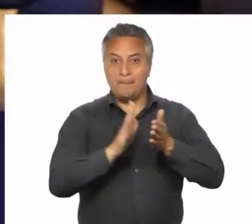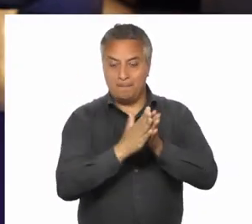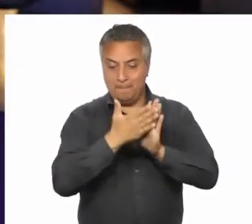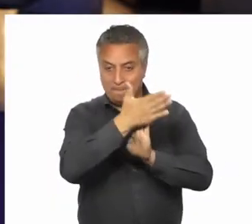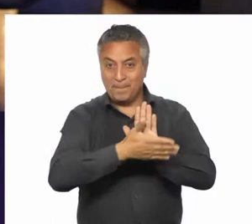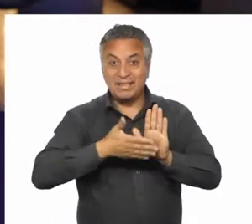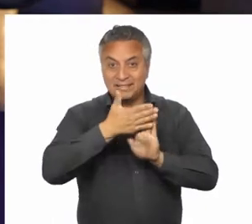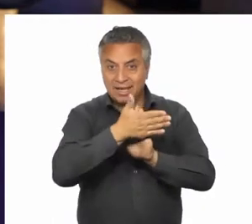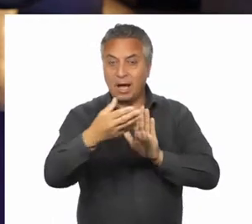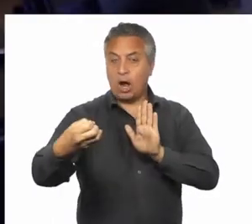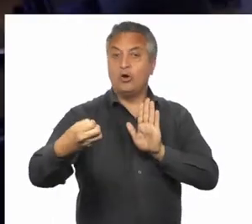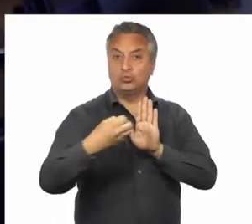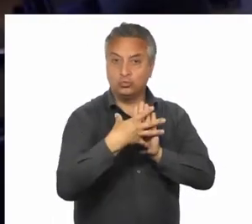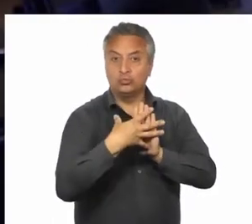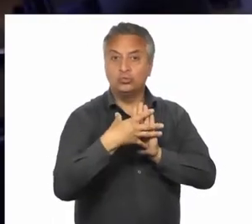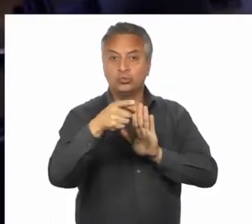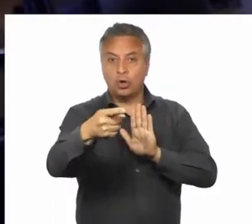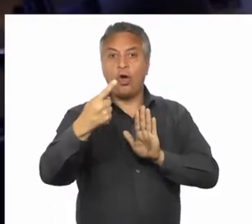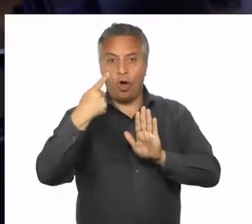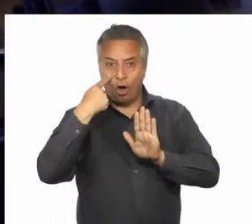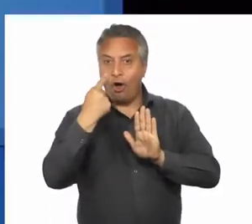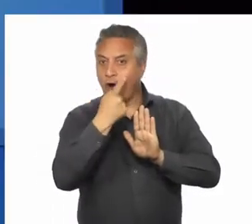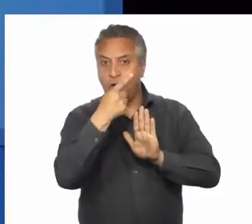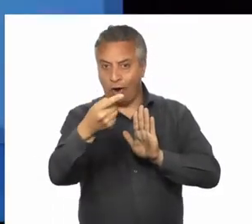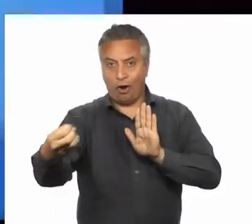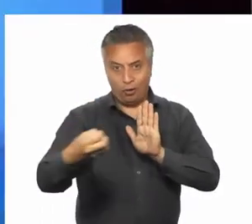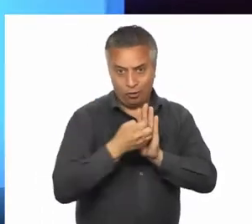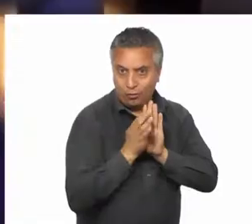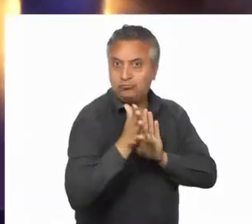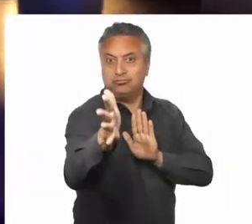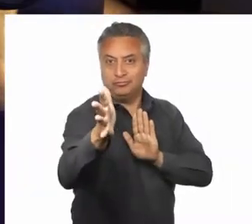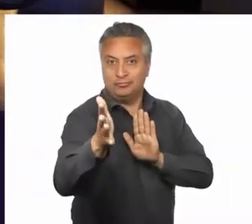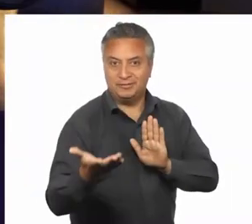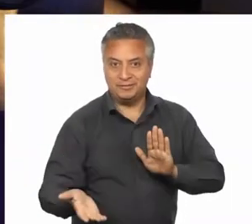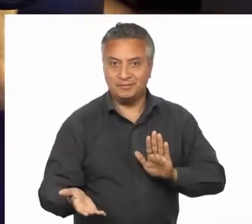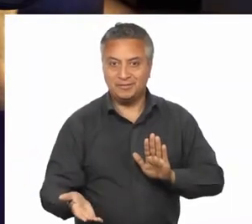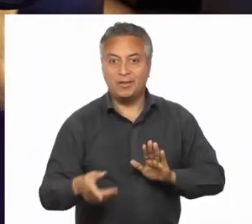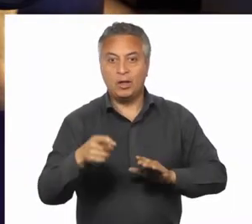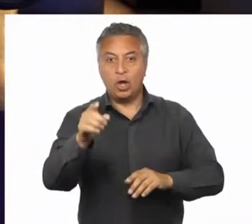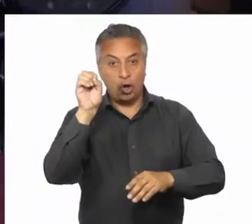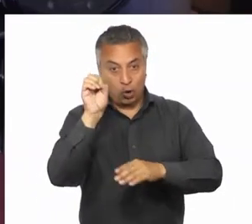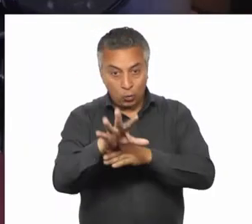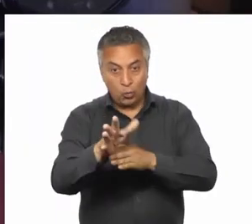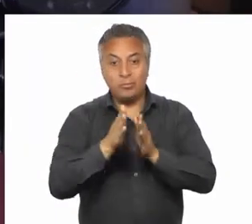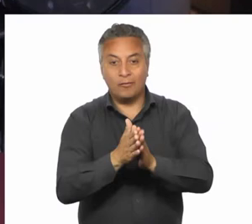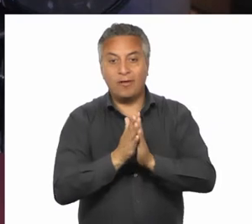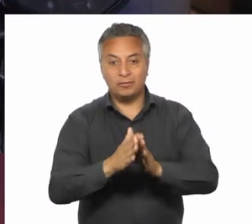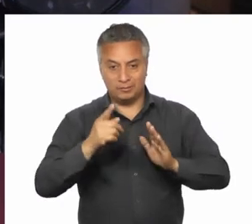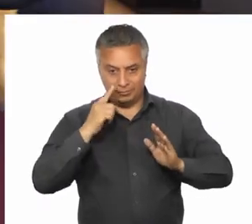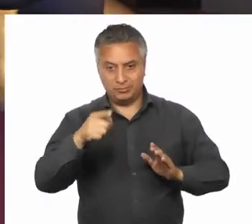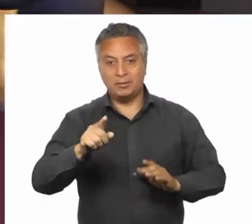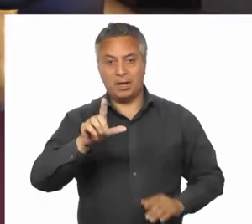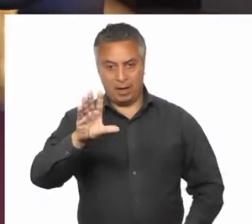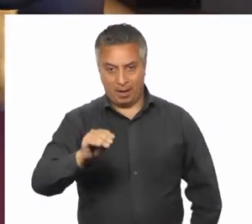refleja estas ondas de luz hacia tus ojos. Luces, por favor. Voy a